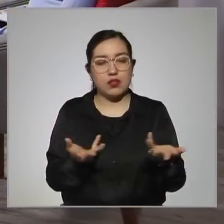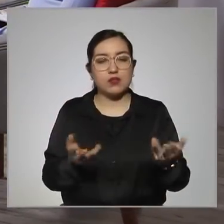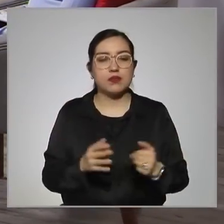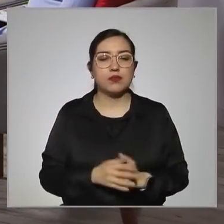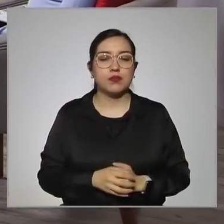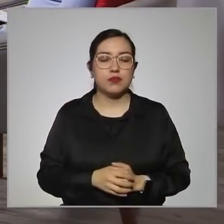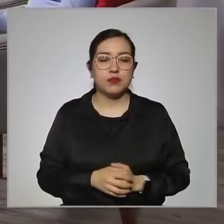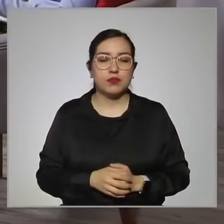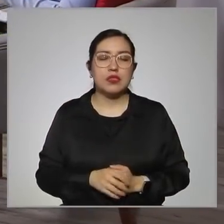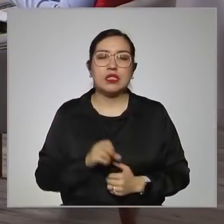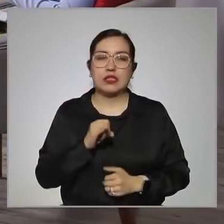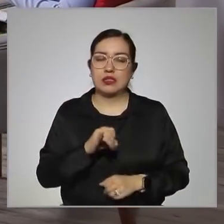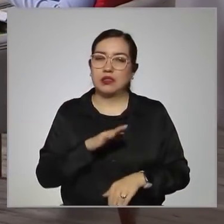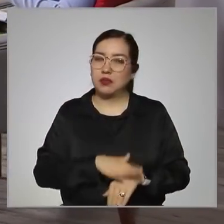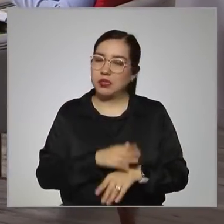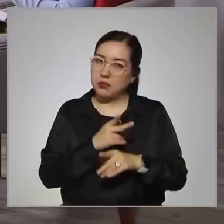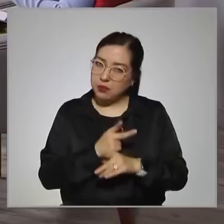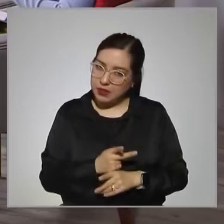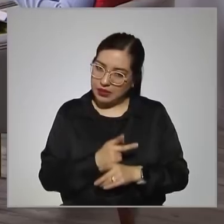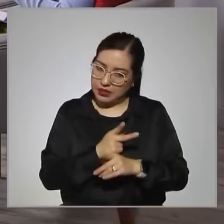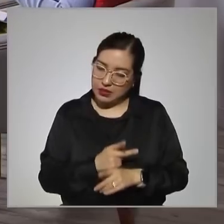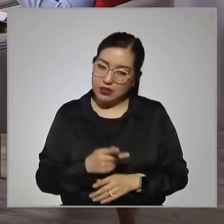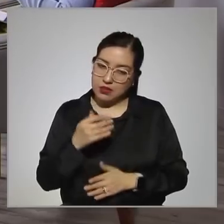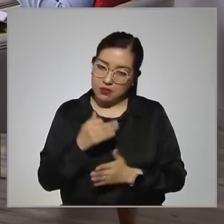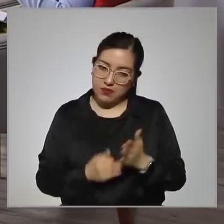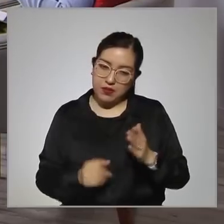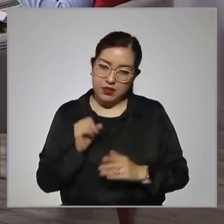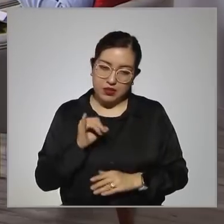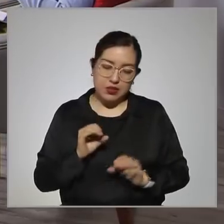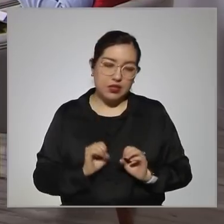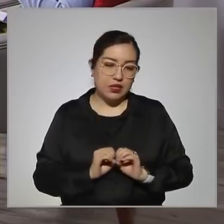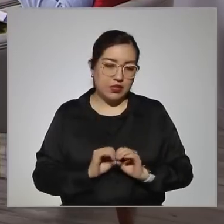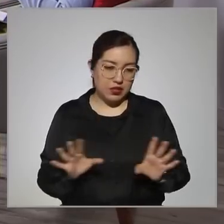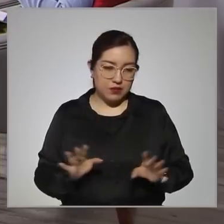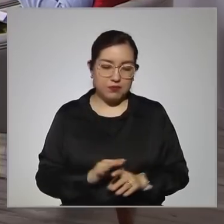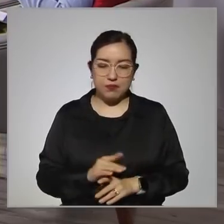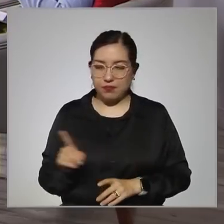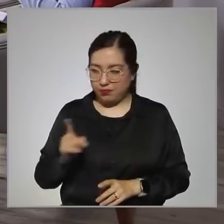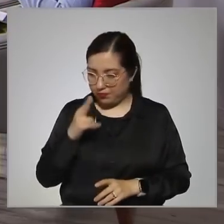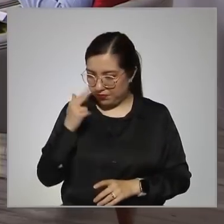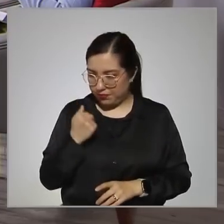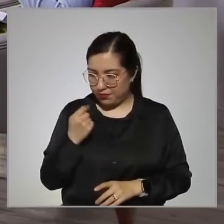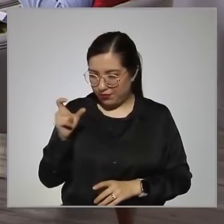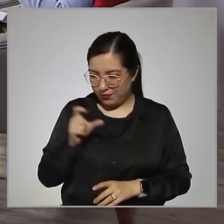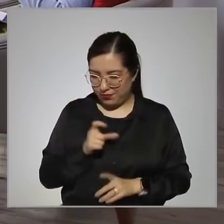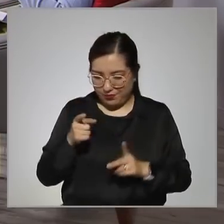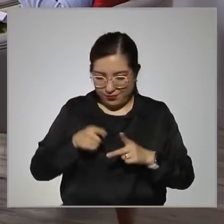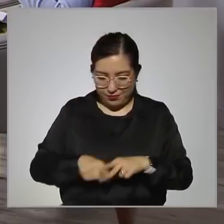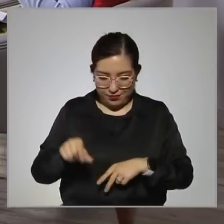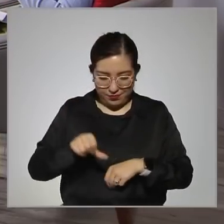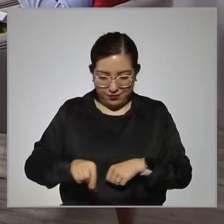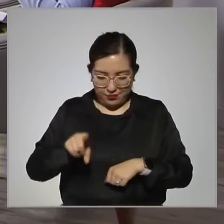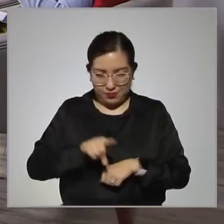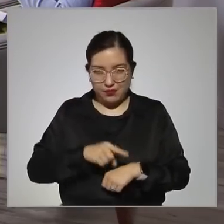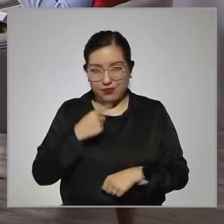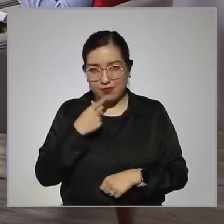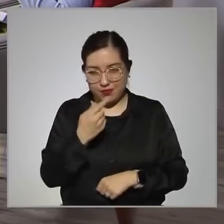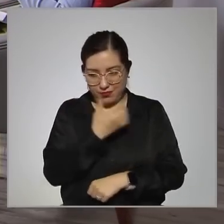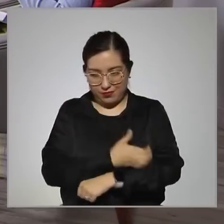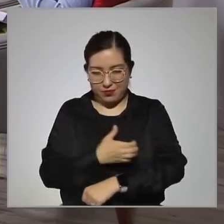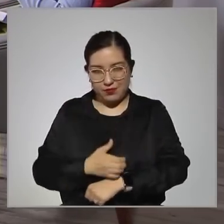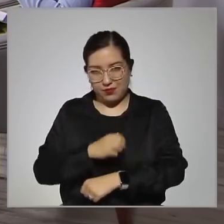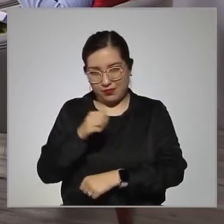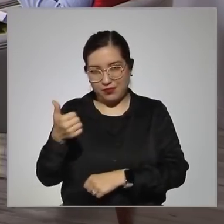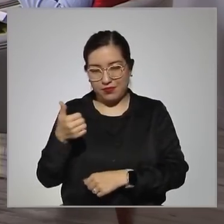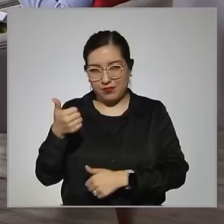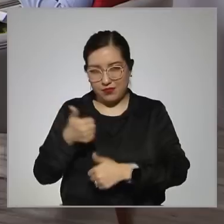ser más tolerante. Sí. Claro. Sí. Y sobre todo al iniciar el día, yo les digo a mis compañeras de carrera de